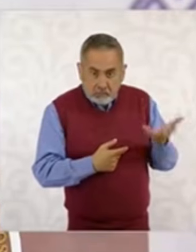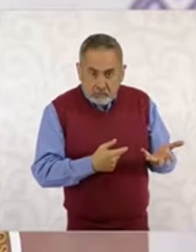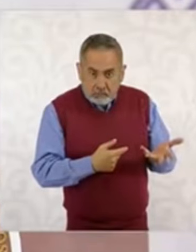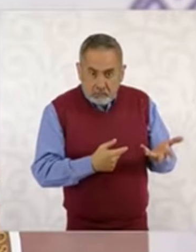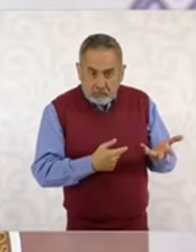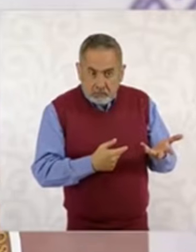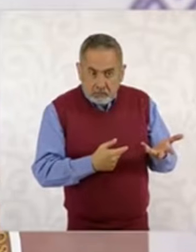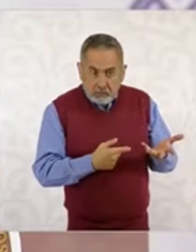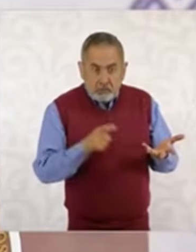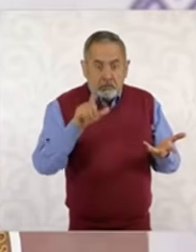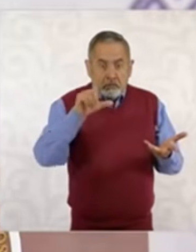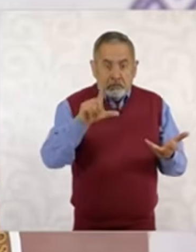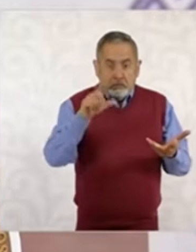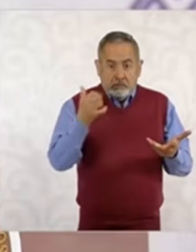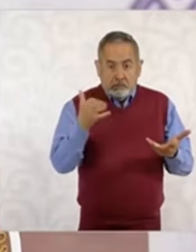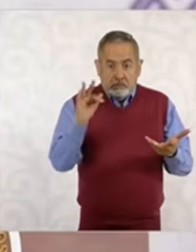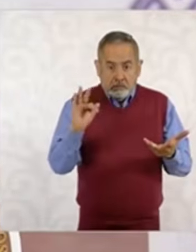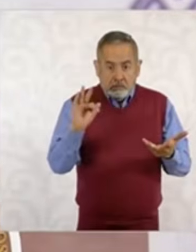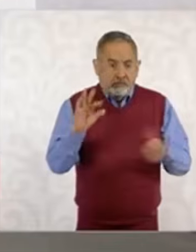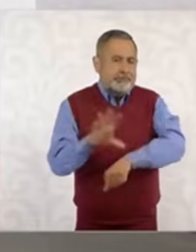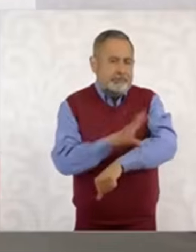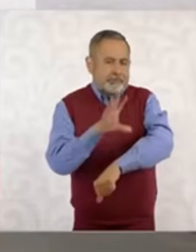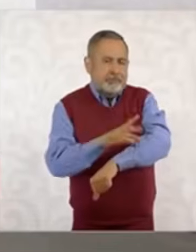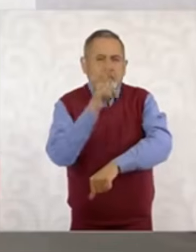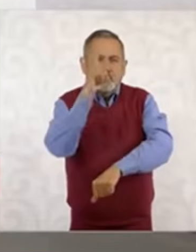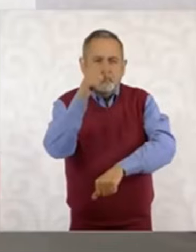Nada más de Luz y Fuerza del Centro.